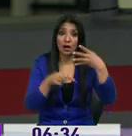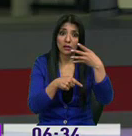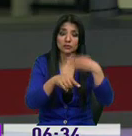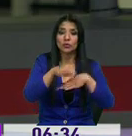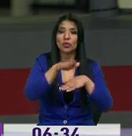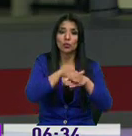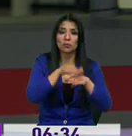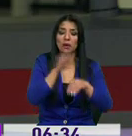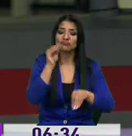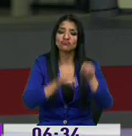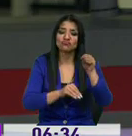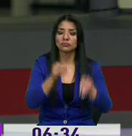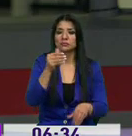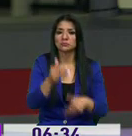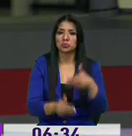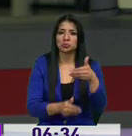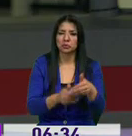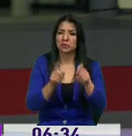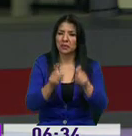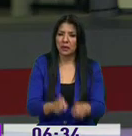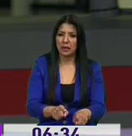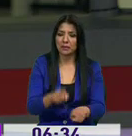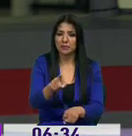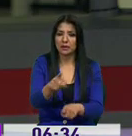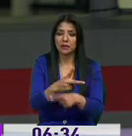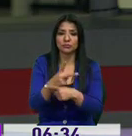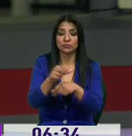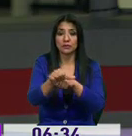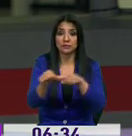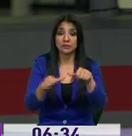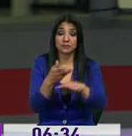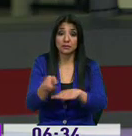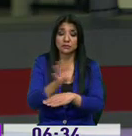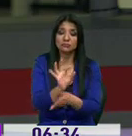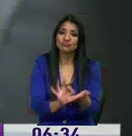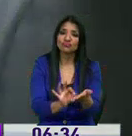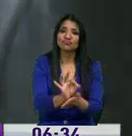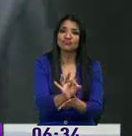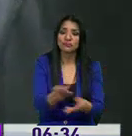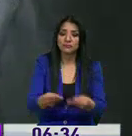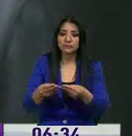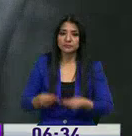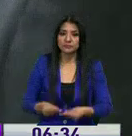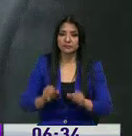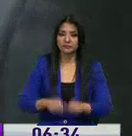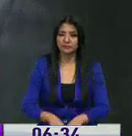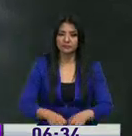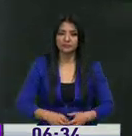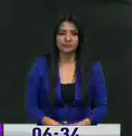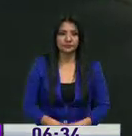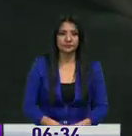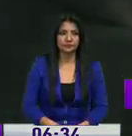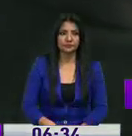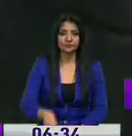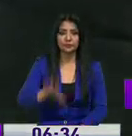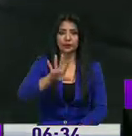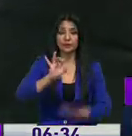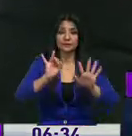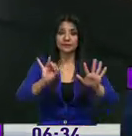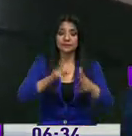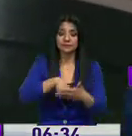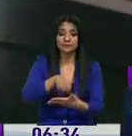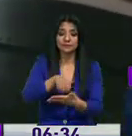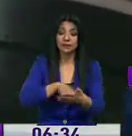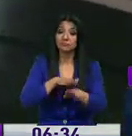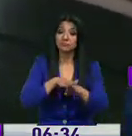incluyen en el proceso que deberá ser calificado por el call para su admisión con 57 firmas de respaldo